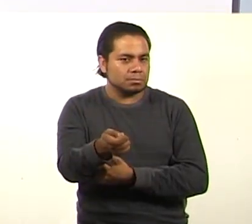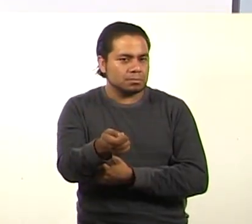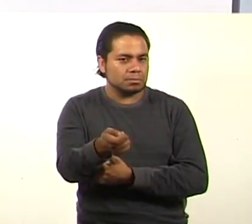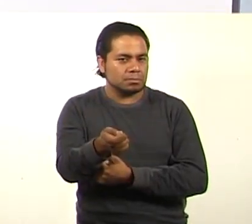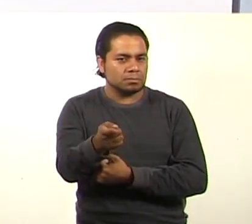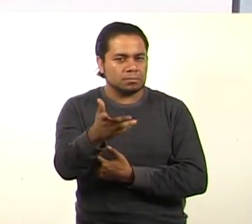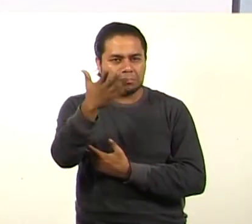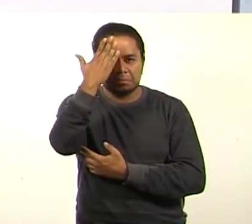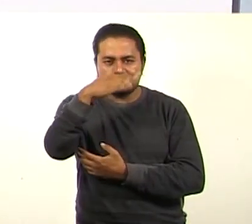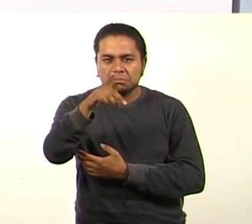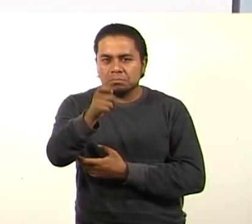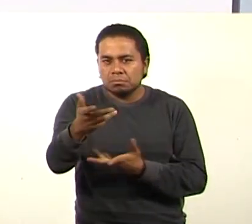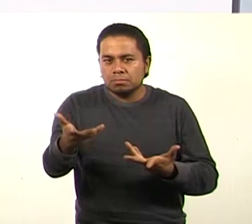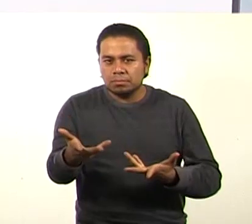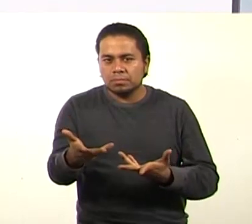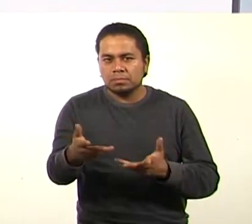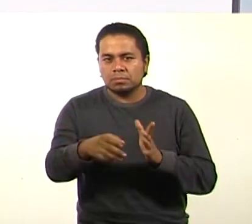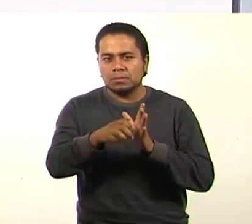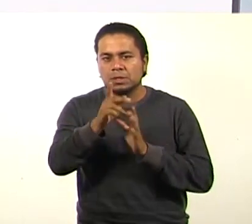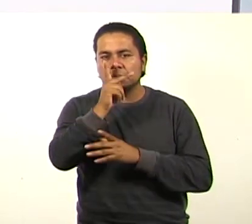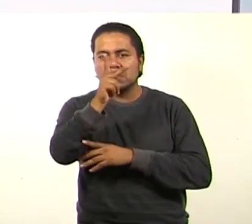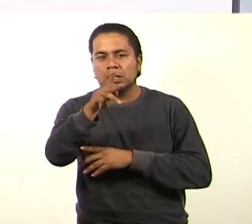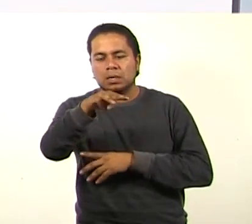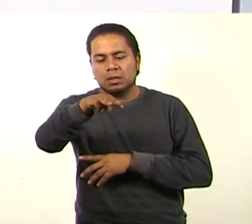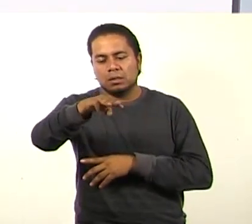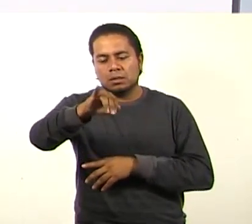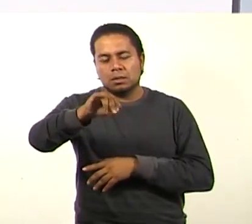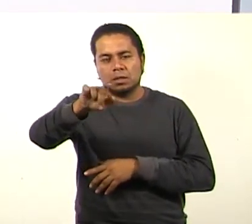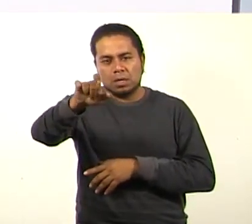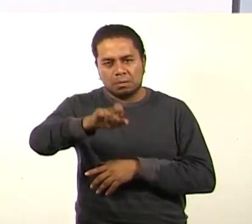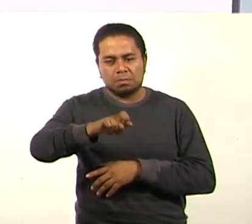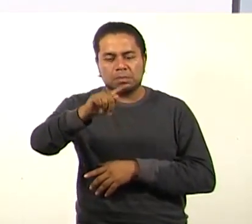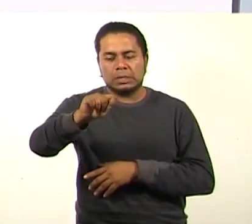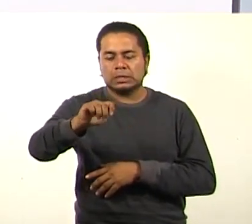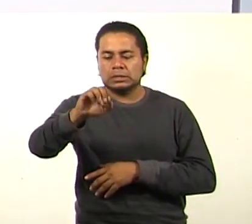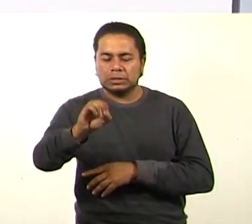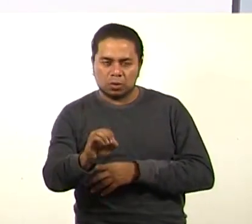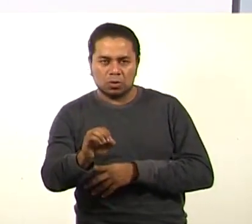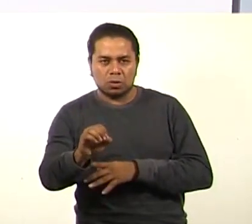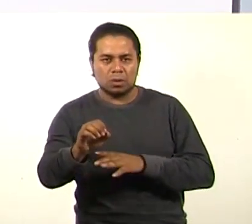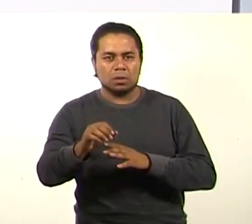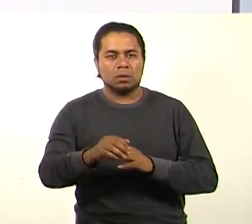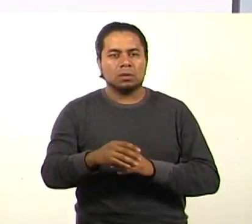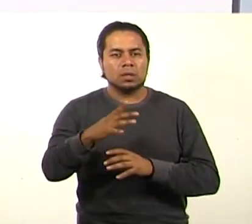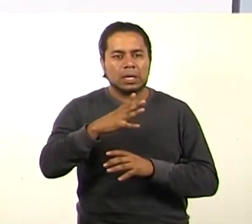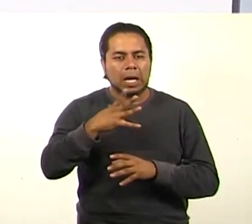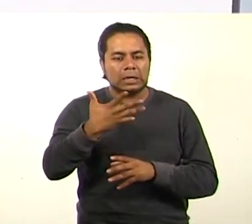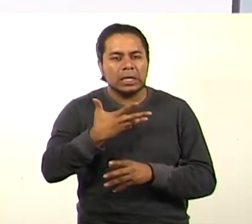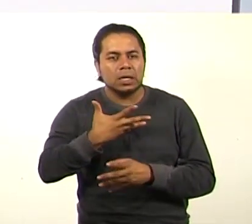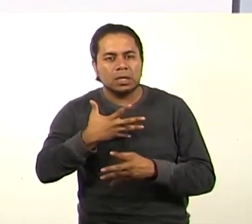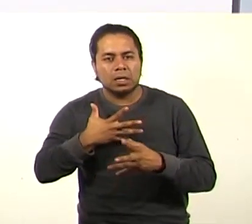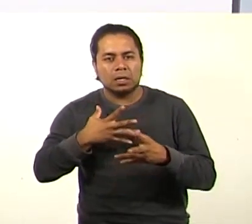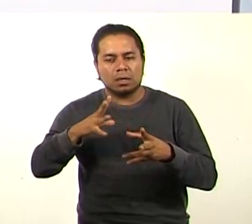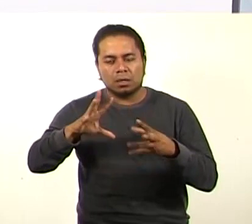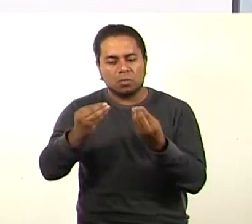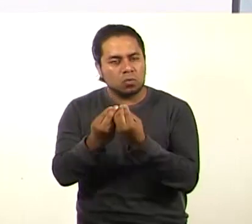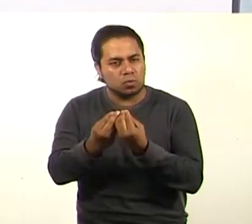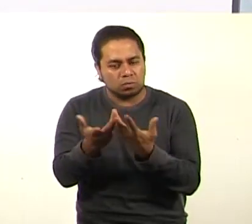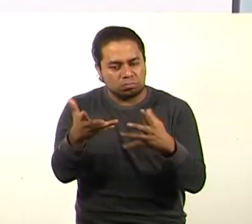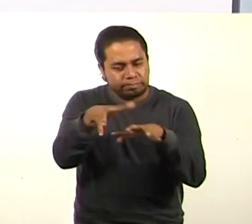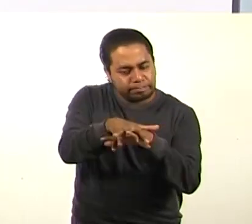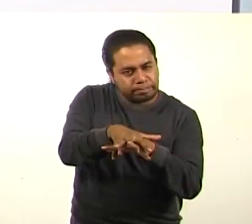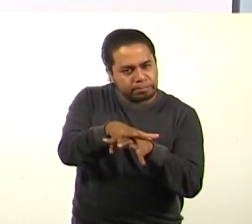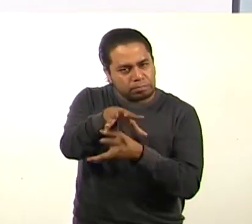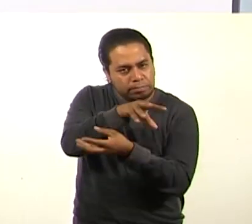saben lo que significa mixto, la palabra mixto o mixta, vamos a hablar de una combinación. ¿Qué quiere decir?